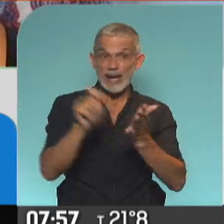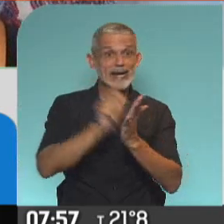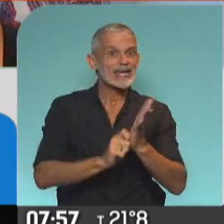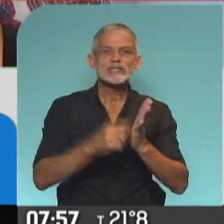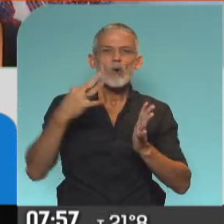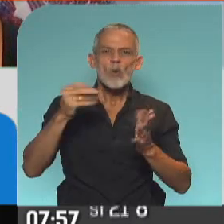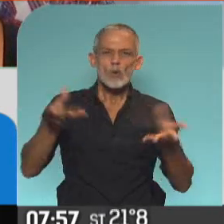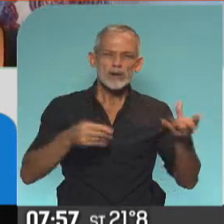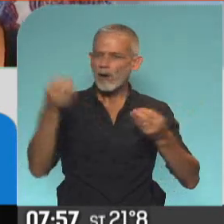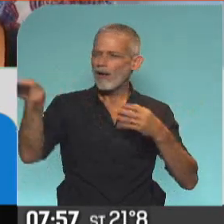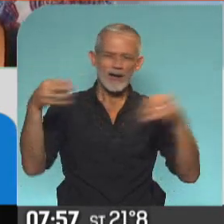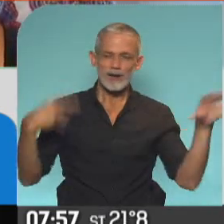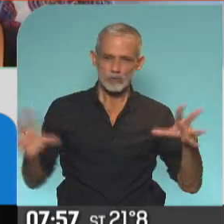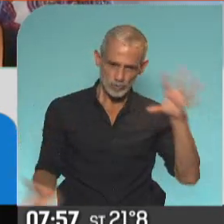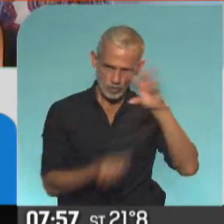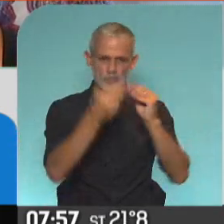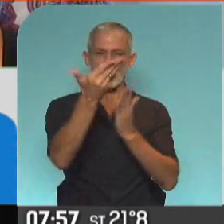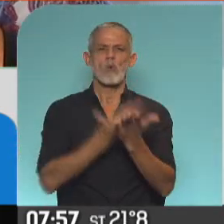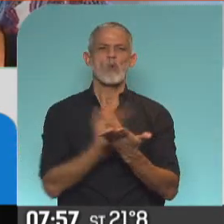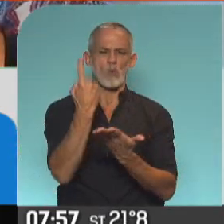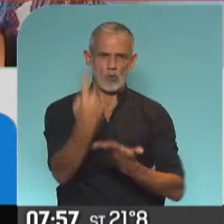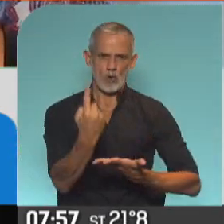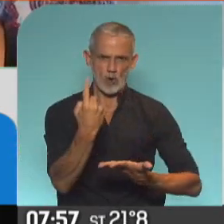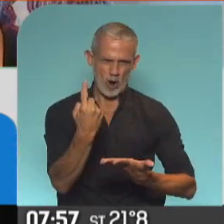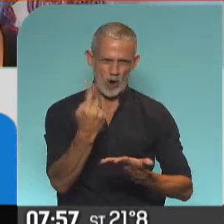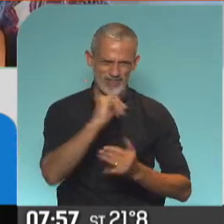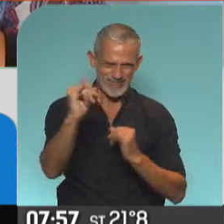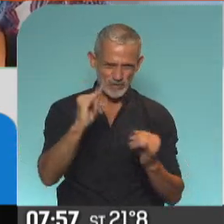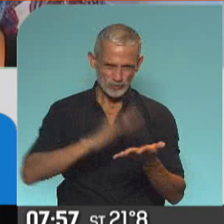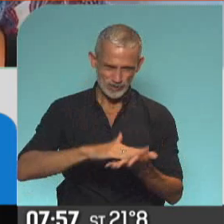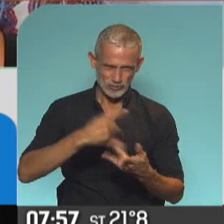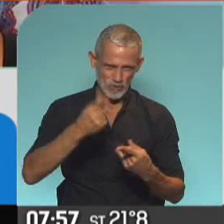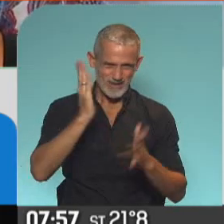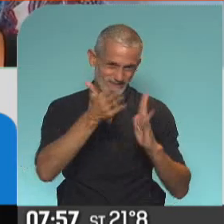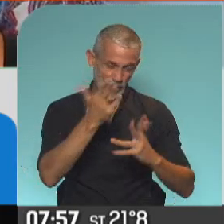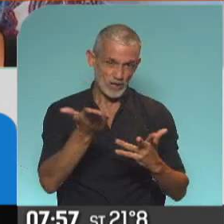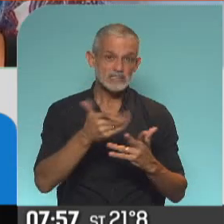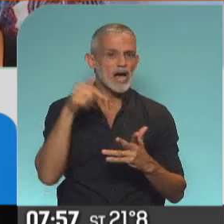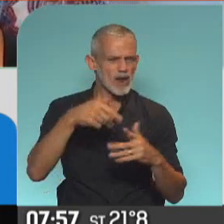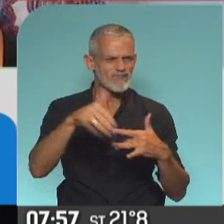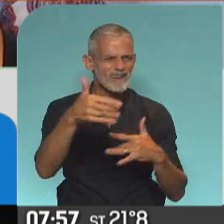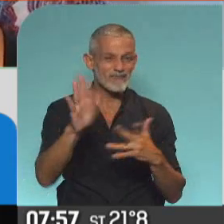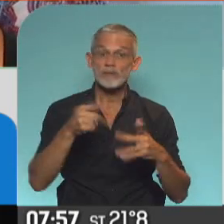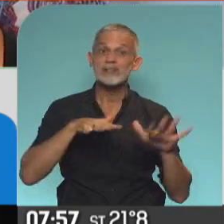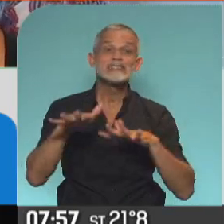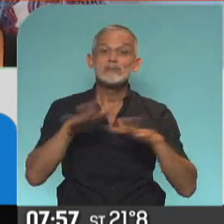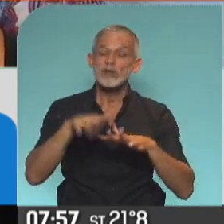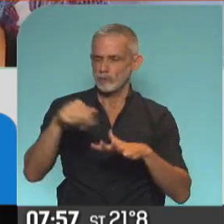denuncias. En fin, todo está por hacerse y creo que estamos ahora en una coyuntura muy